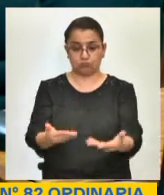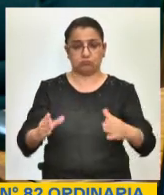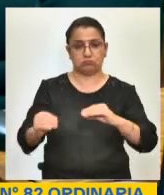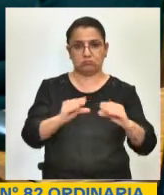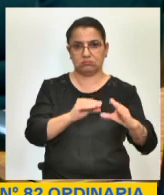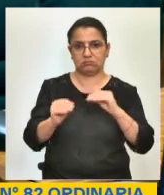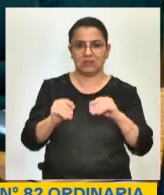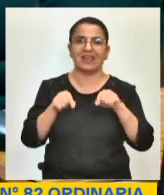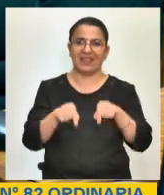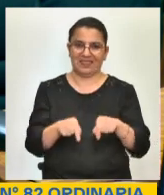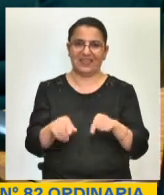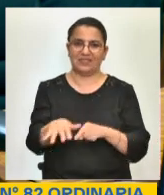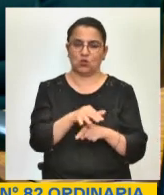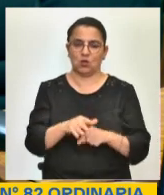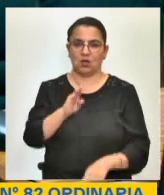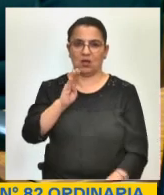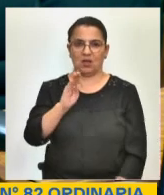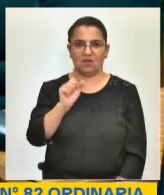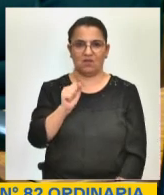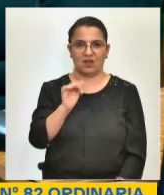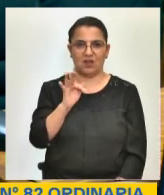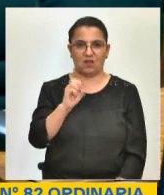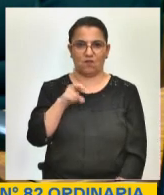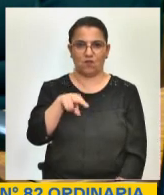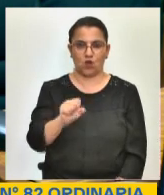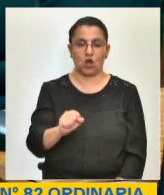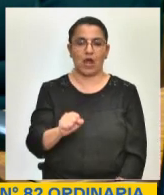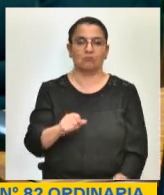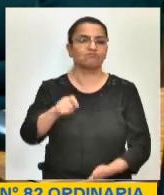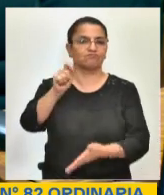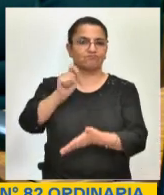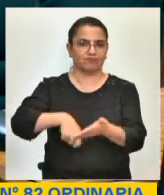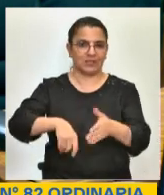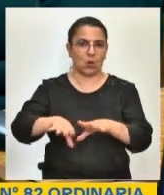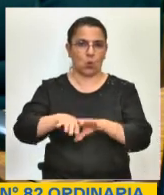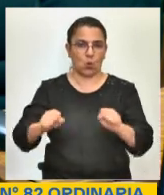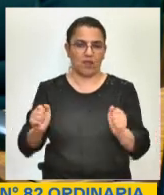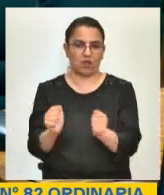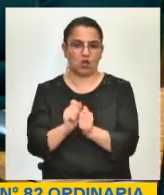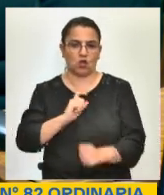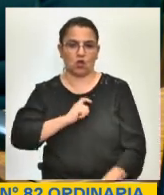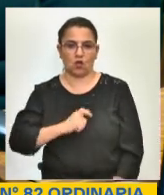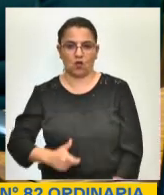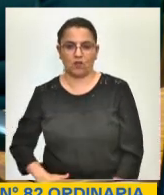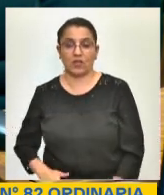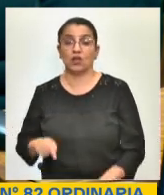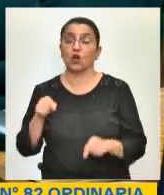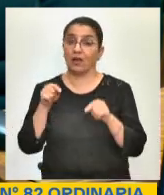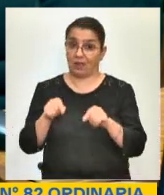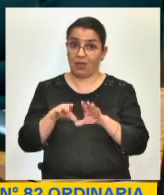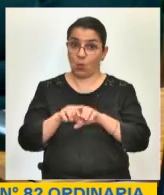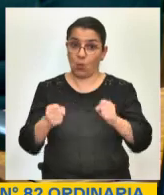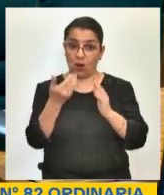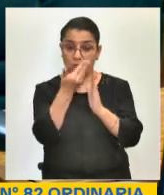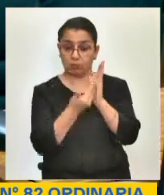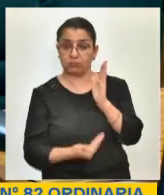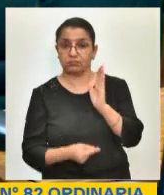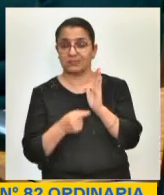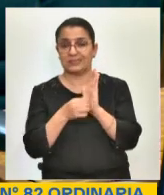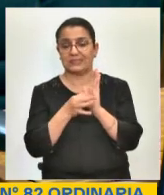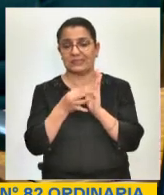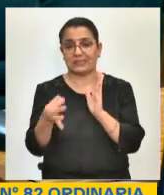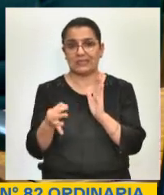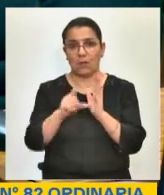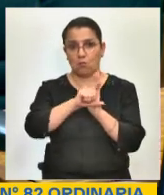el del bafona se suscribió un acuerdo con el gobierno en ese acuerdo se señalaban en dos